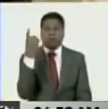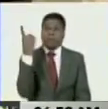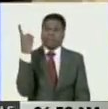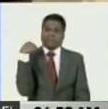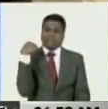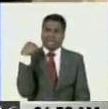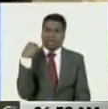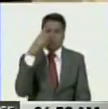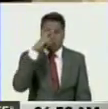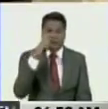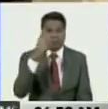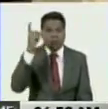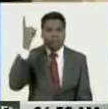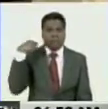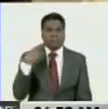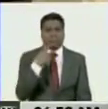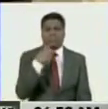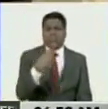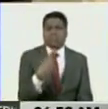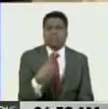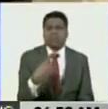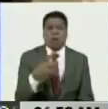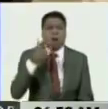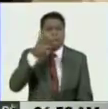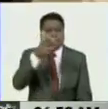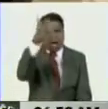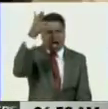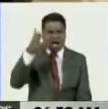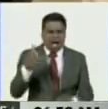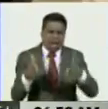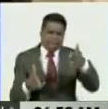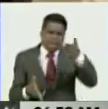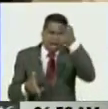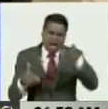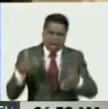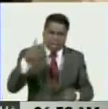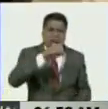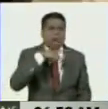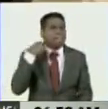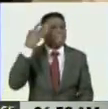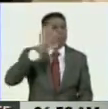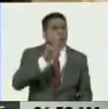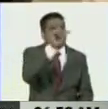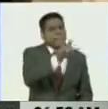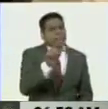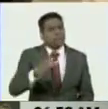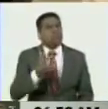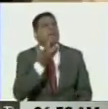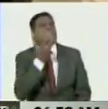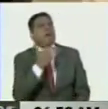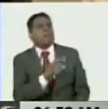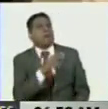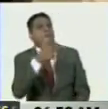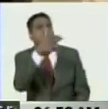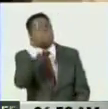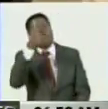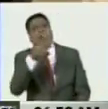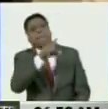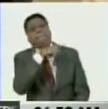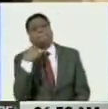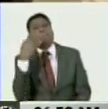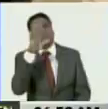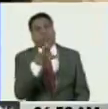todo, se denunció el asesinato selectivo en Venezuela, como el asesinato político, y hay